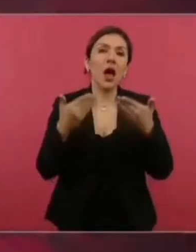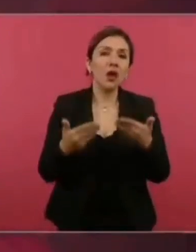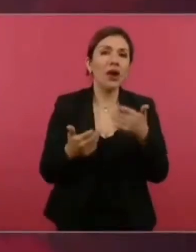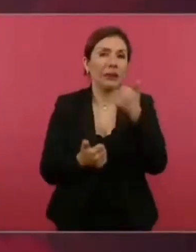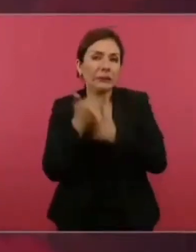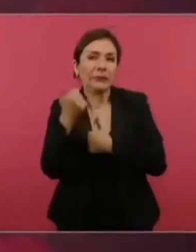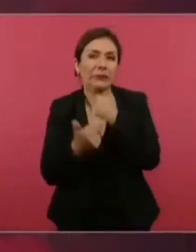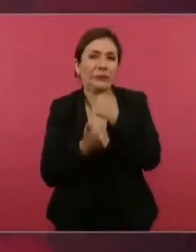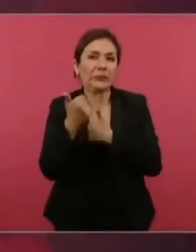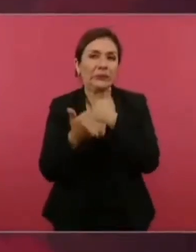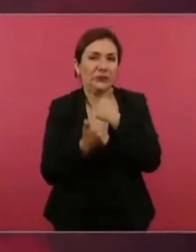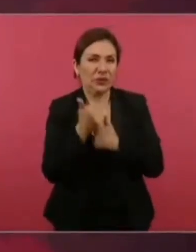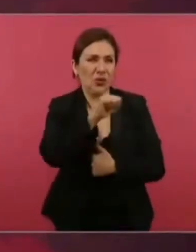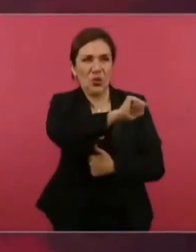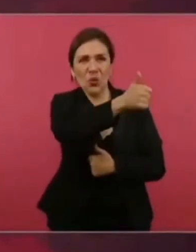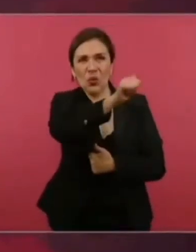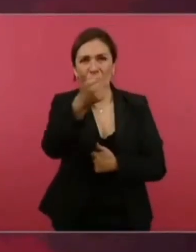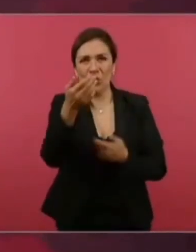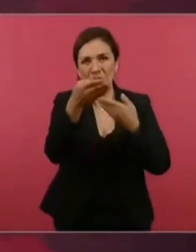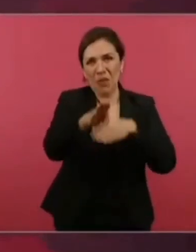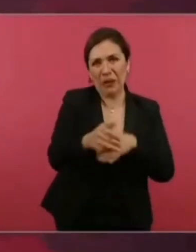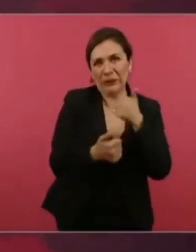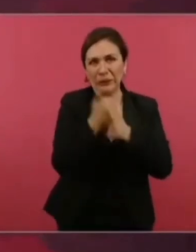compitiendo con otros,